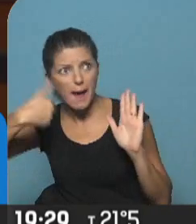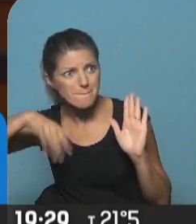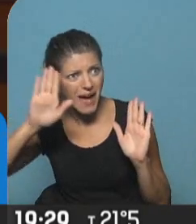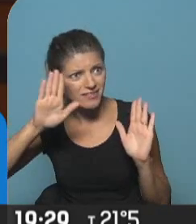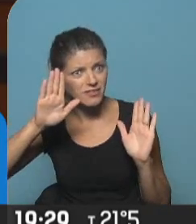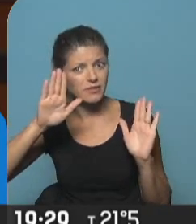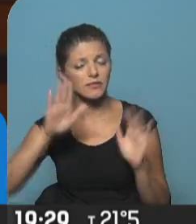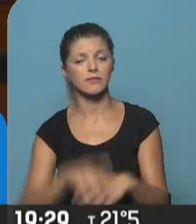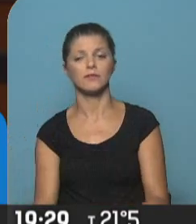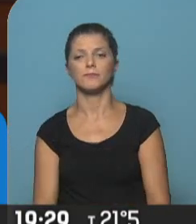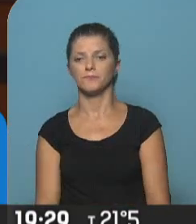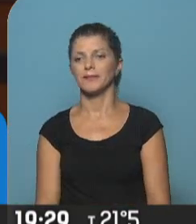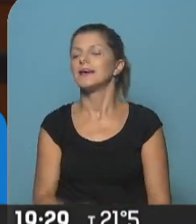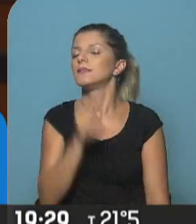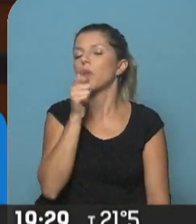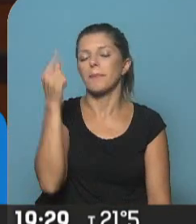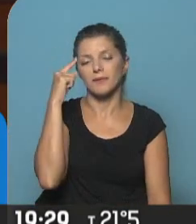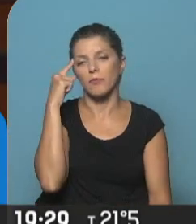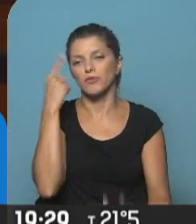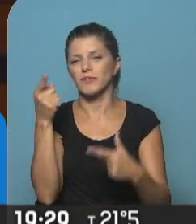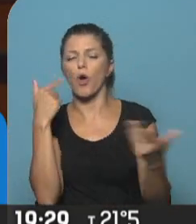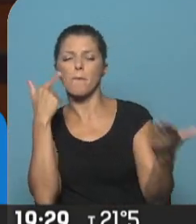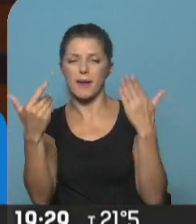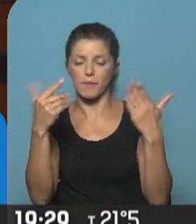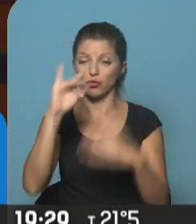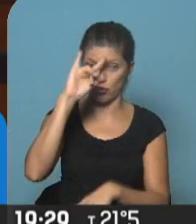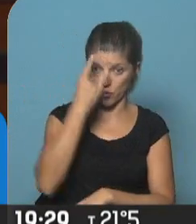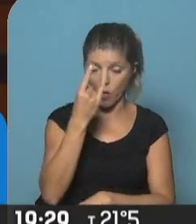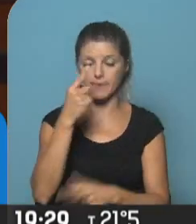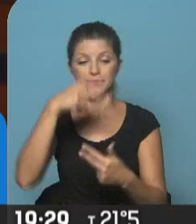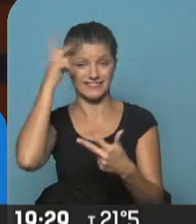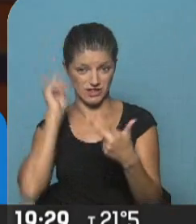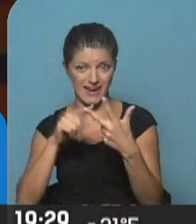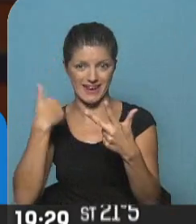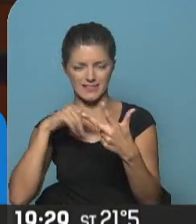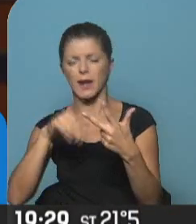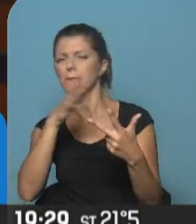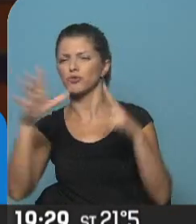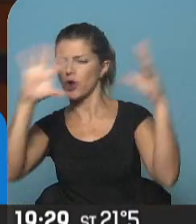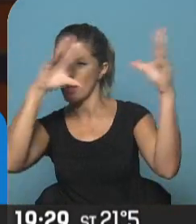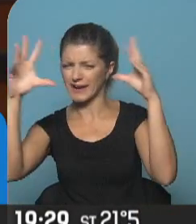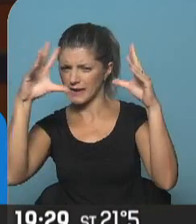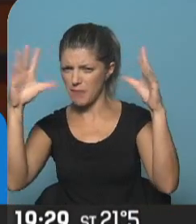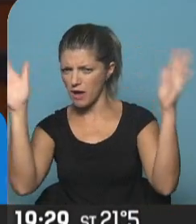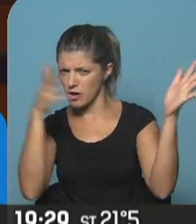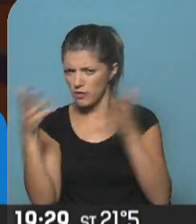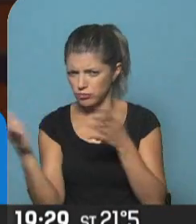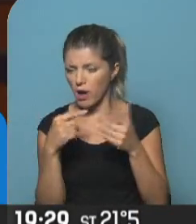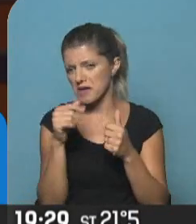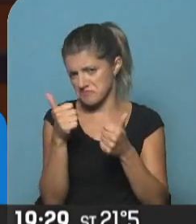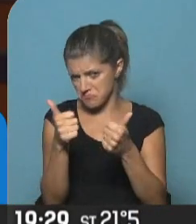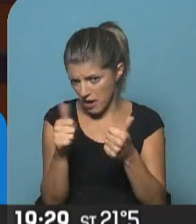dos países que tienen un clima parecido a la Argentina, como son Uruguay y Chile, sí, lo que observamos es que en Argentina los consumos